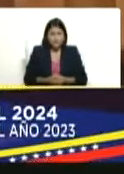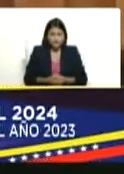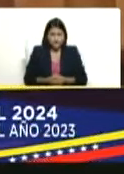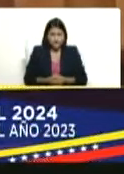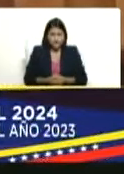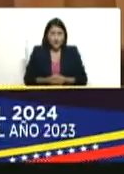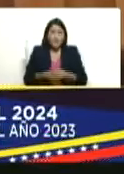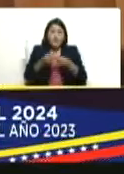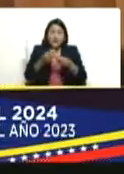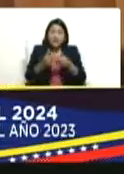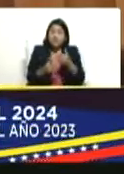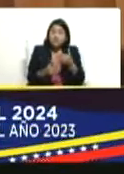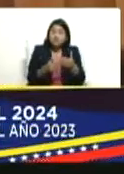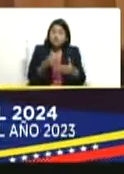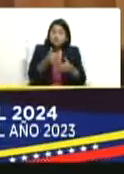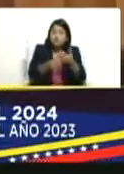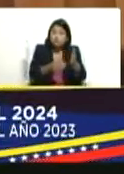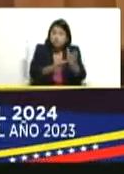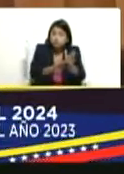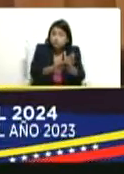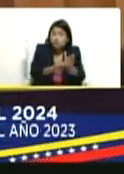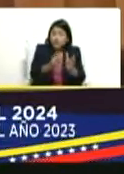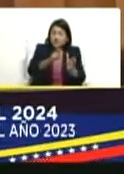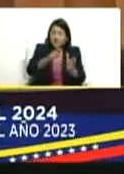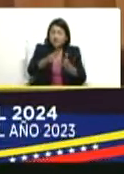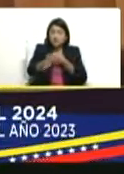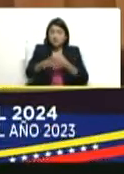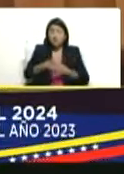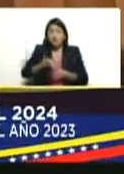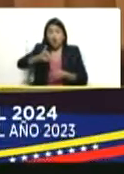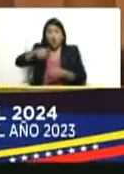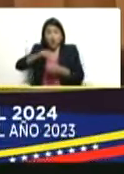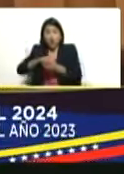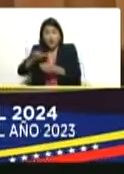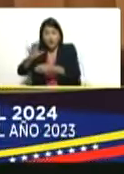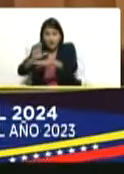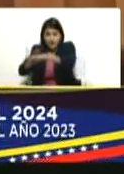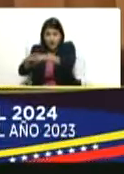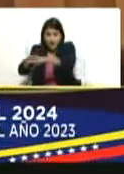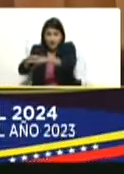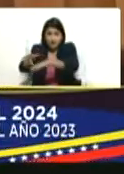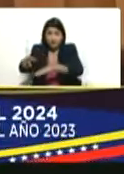Para avanzar es necesario, doctor Jorge Rodríguez,